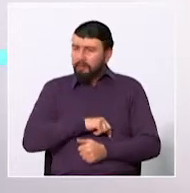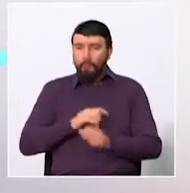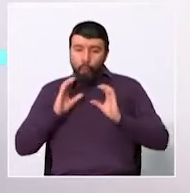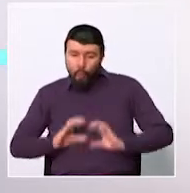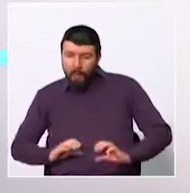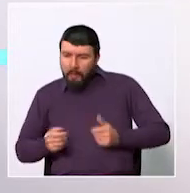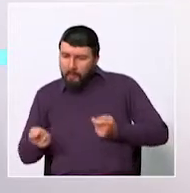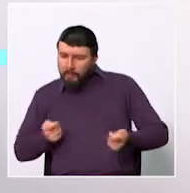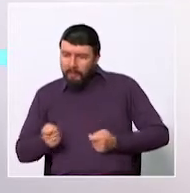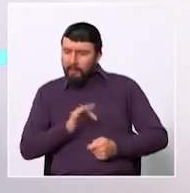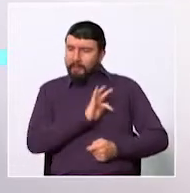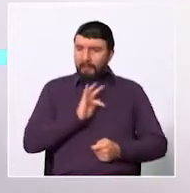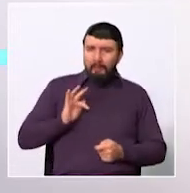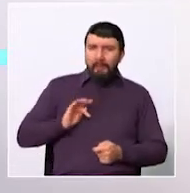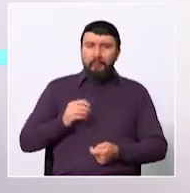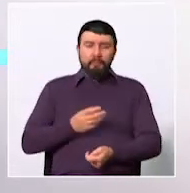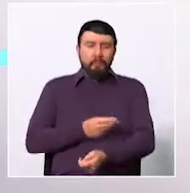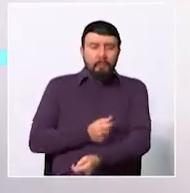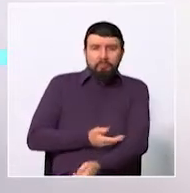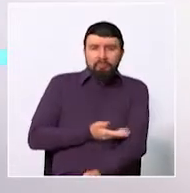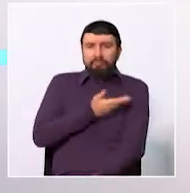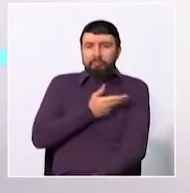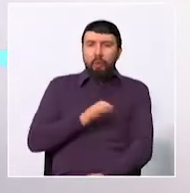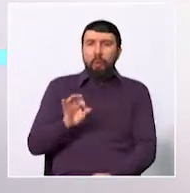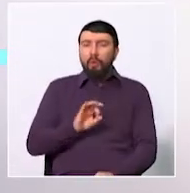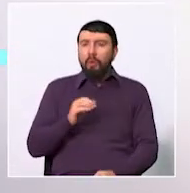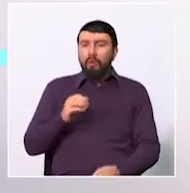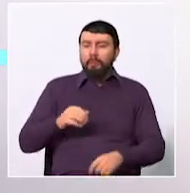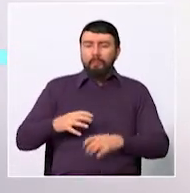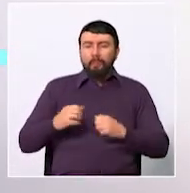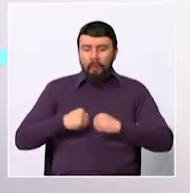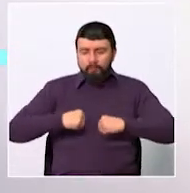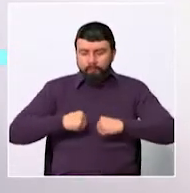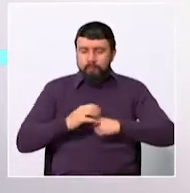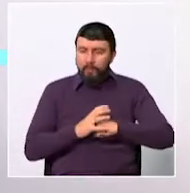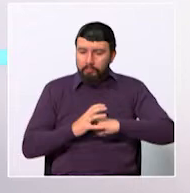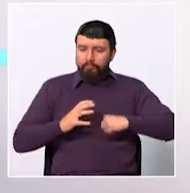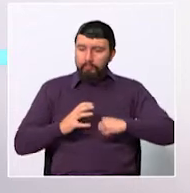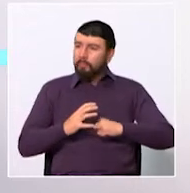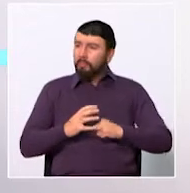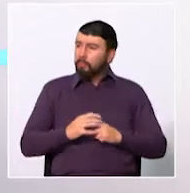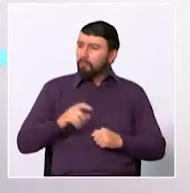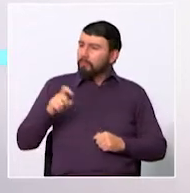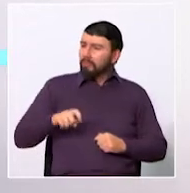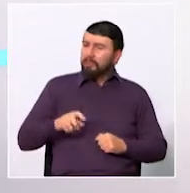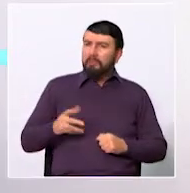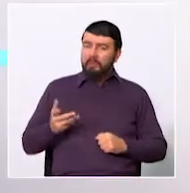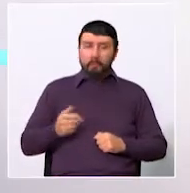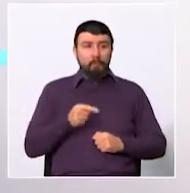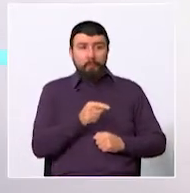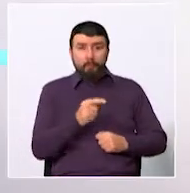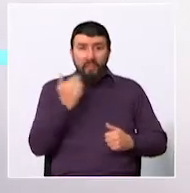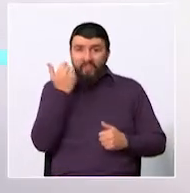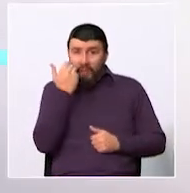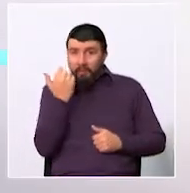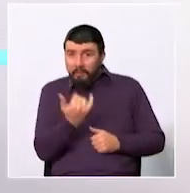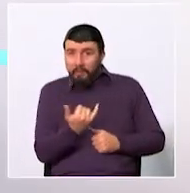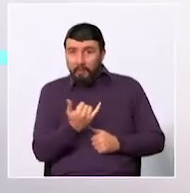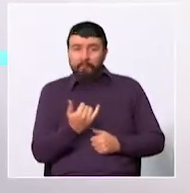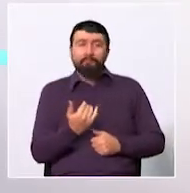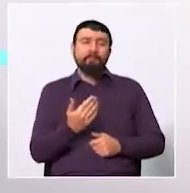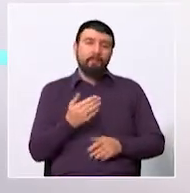que el tratamiento de la hipertensión o del lupus o de la artritis o de lo que esté padeciendo porque realmente muchas de estas enfermedades son